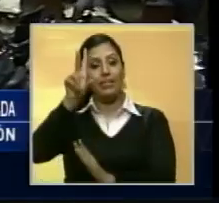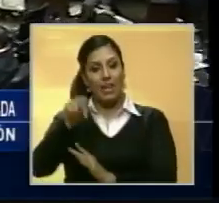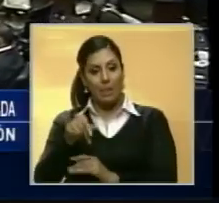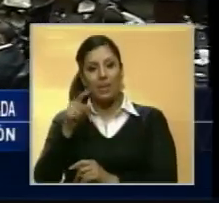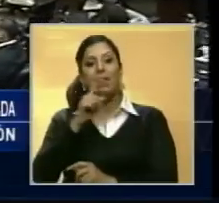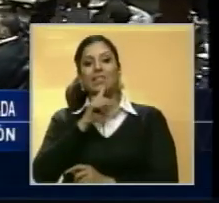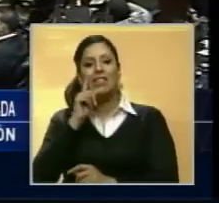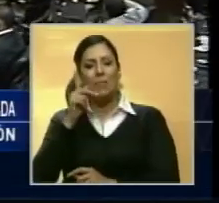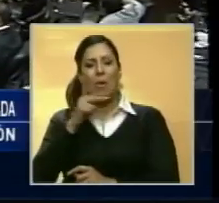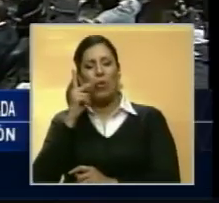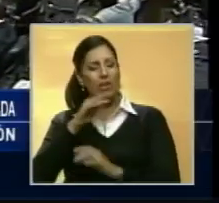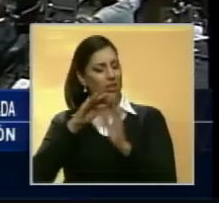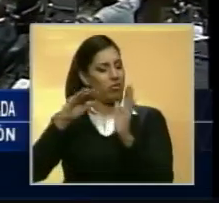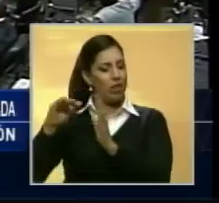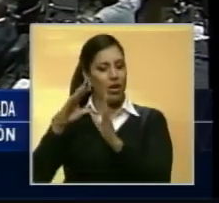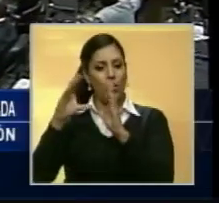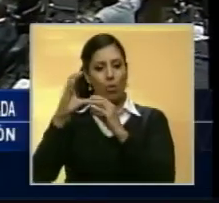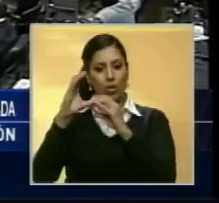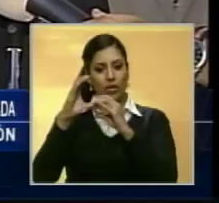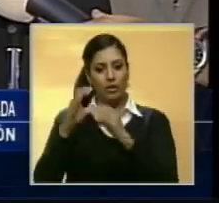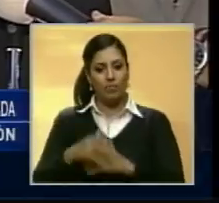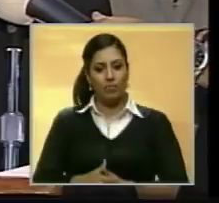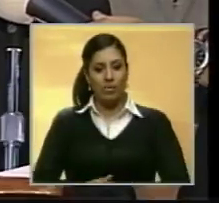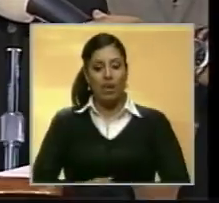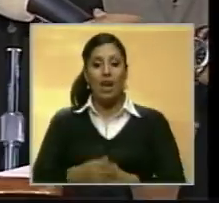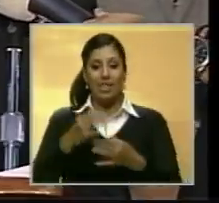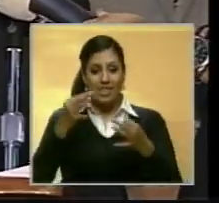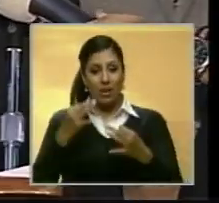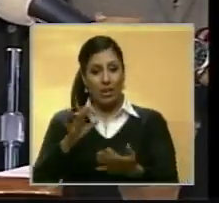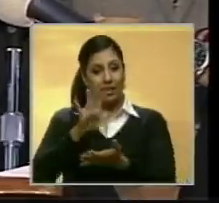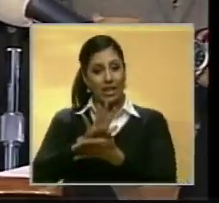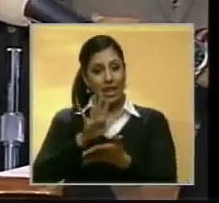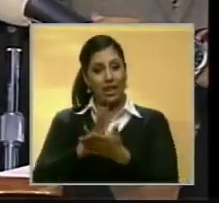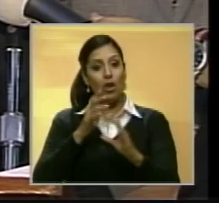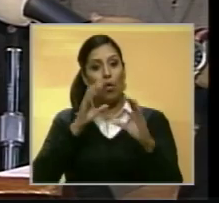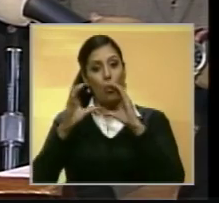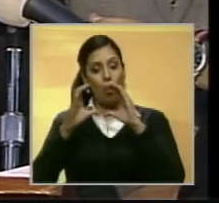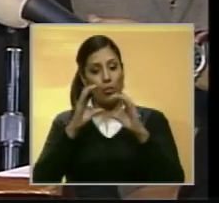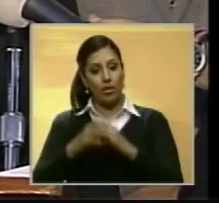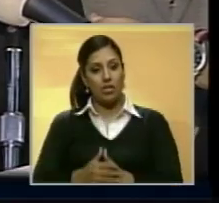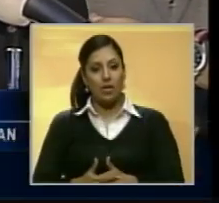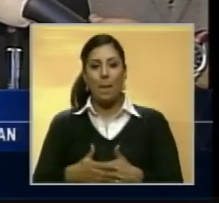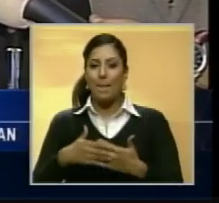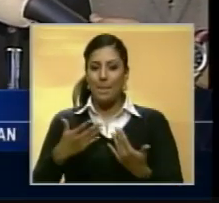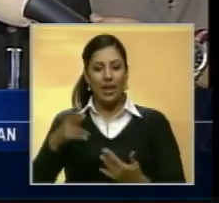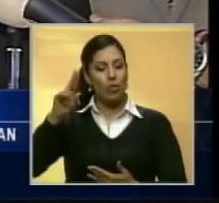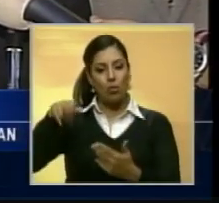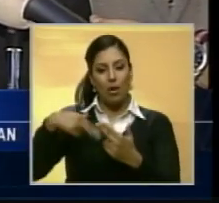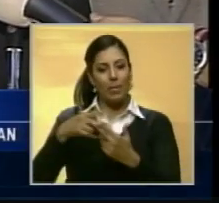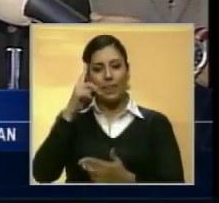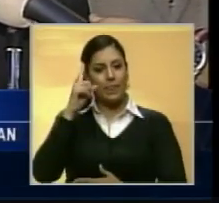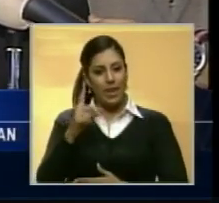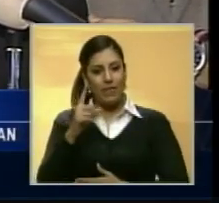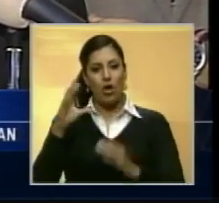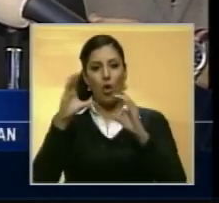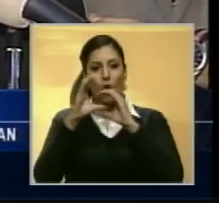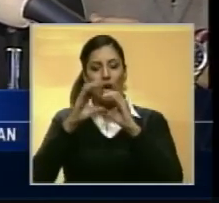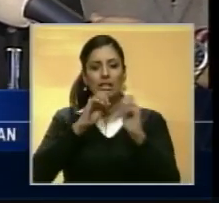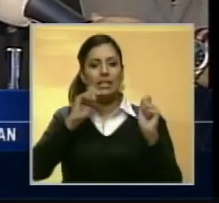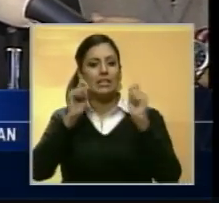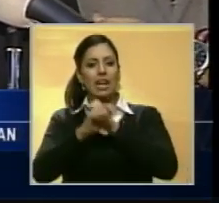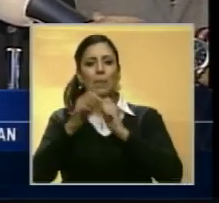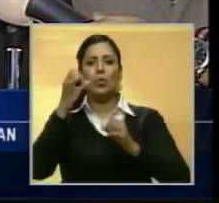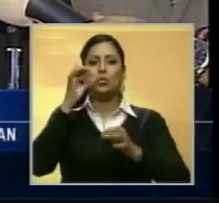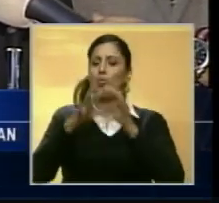persigue la despolitización de Conatel. Se garantiza la estabilidad de los medios de comunicación para que nunca más tengamos un Conatel que se convierta